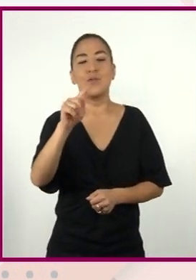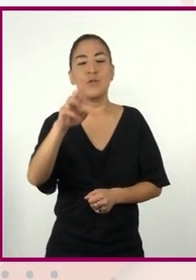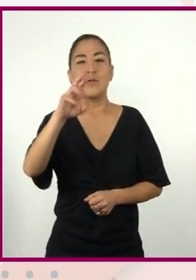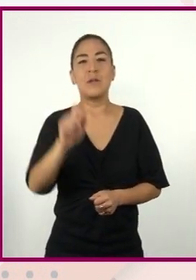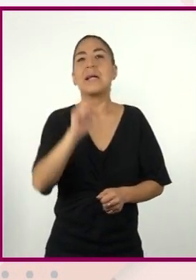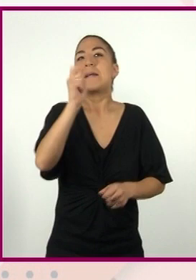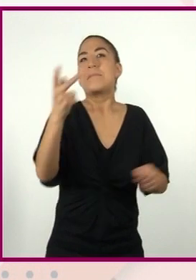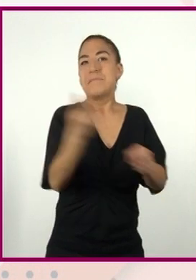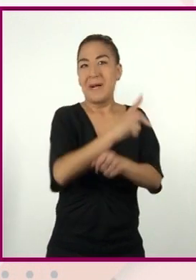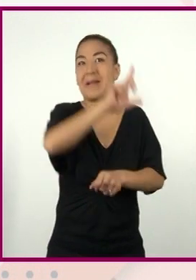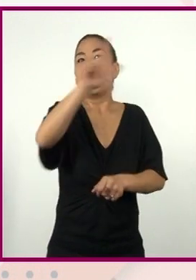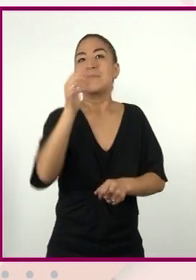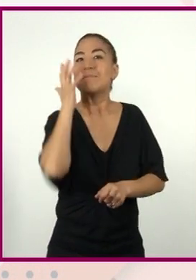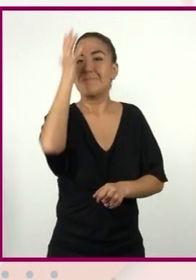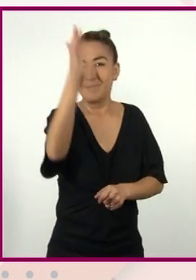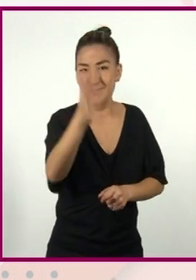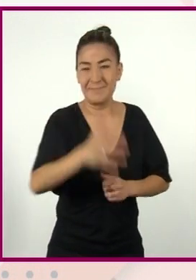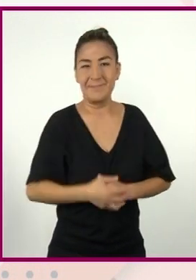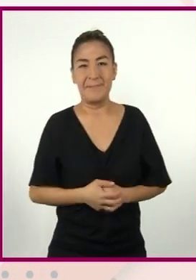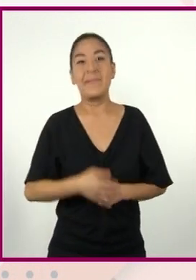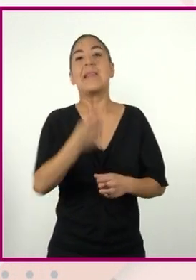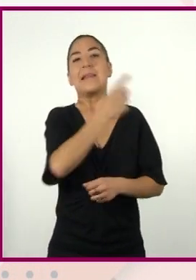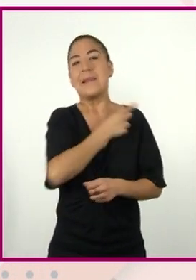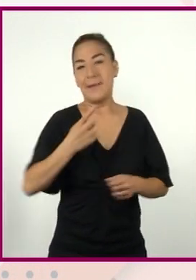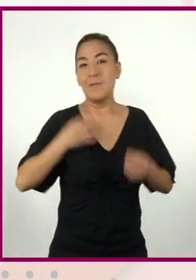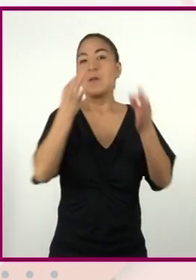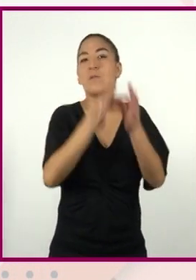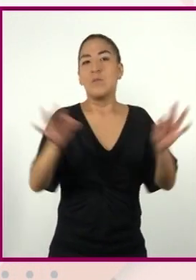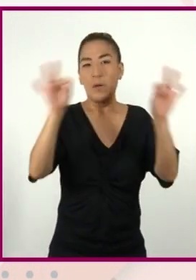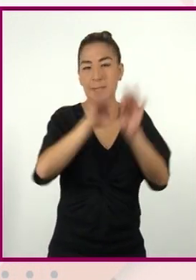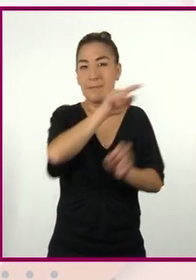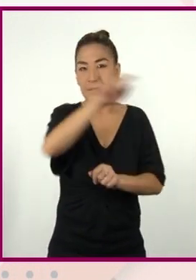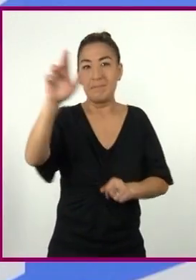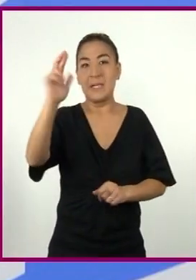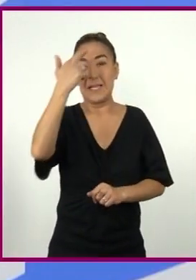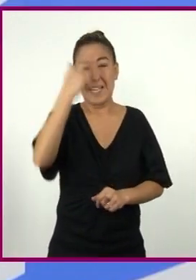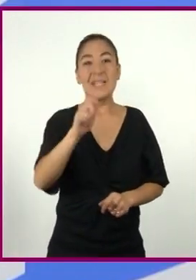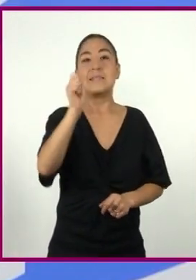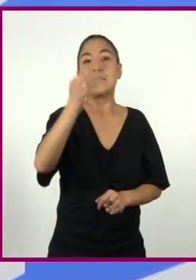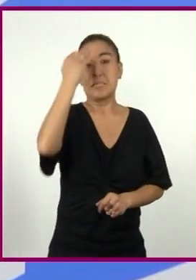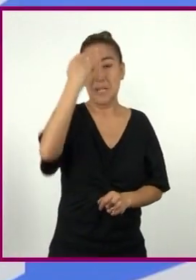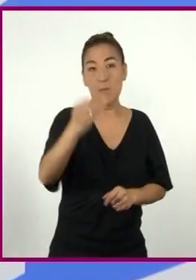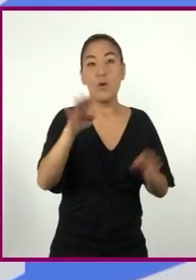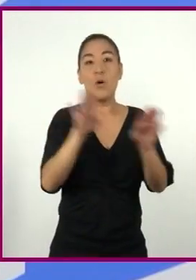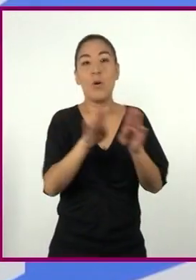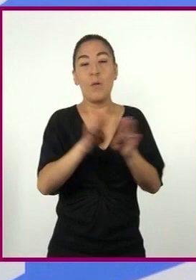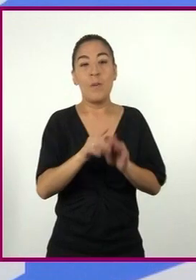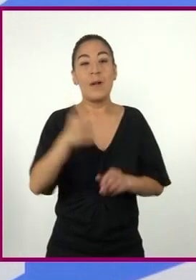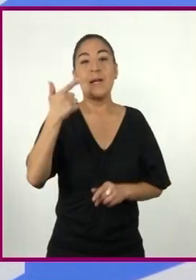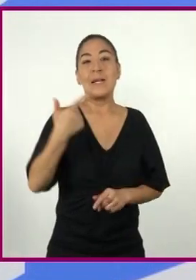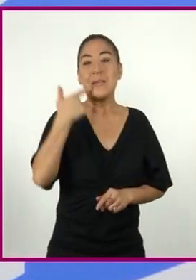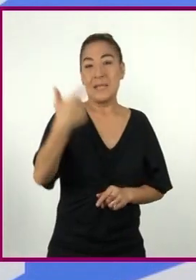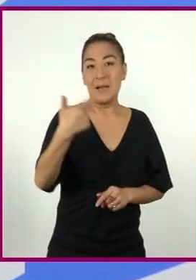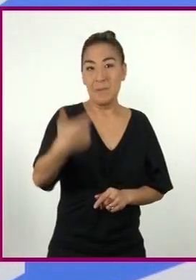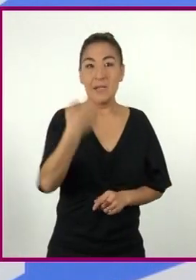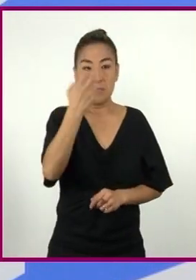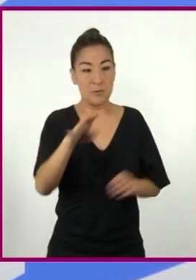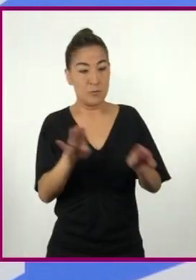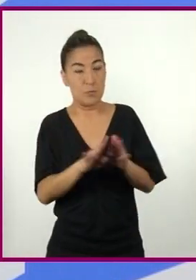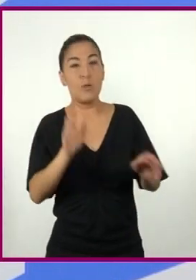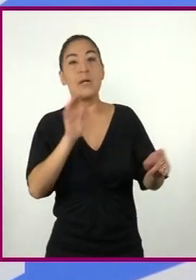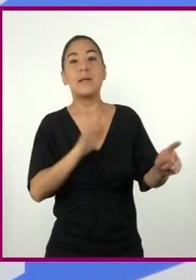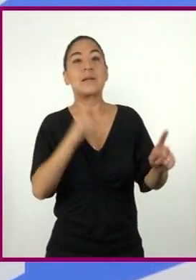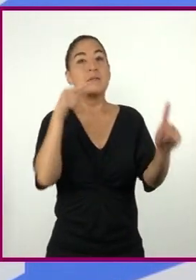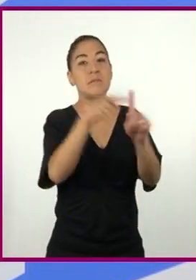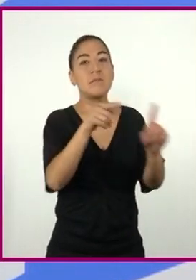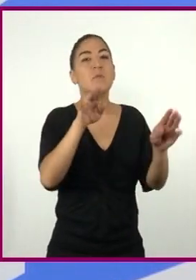sucederá. Es importante recordar que el tiempo gramatical no es un espejo del tiempo que medimos